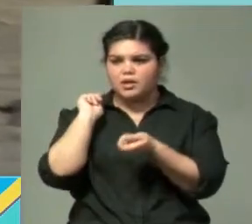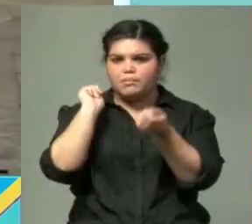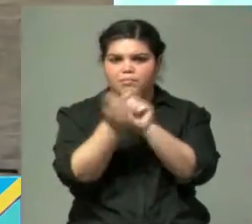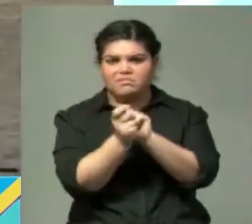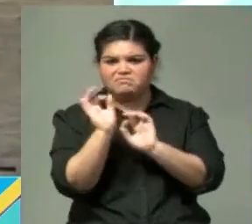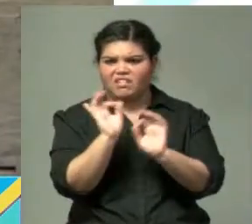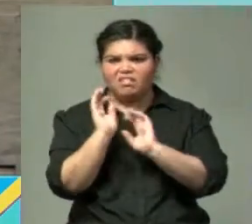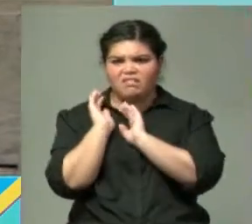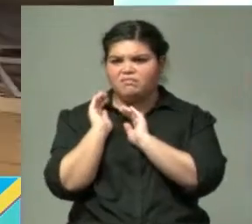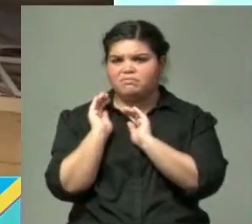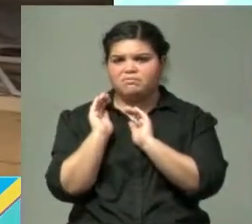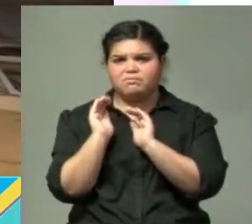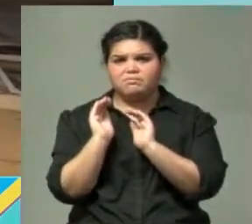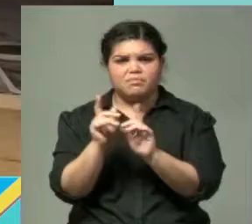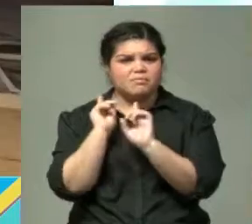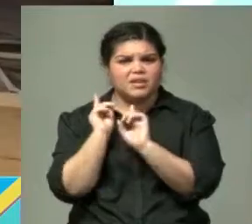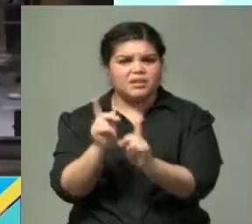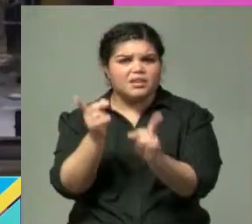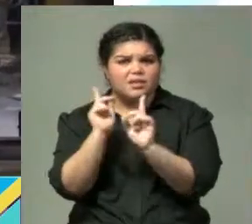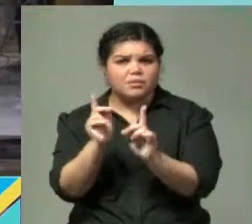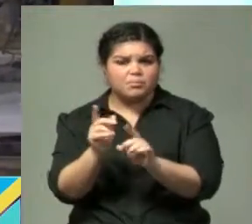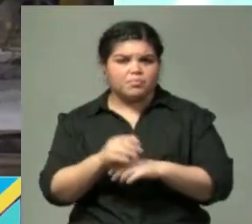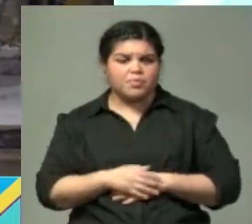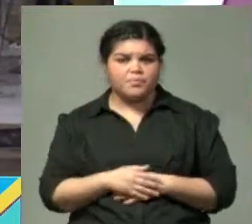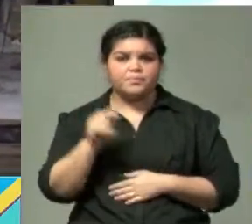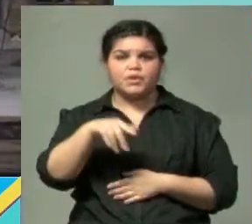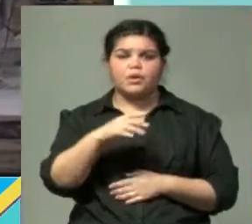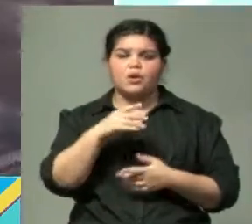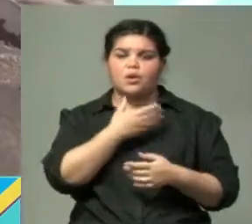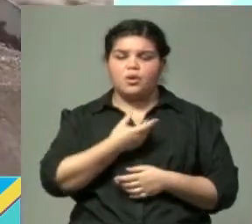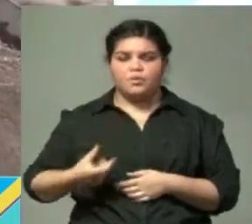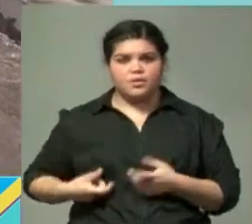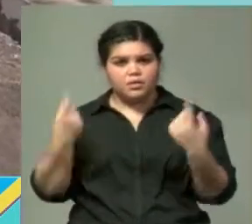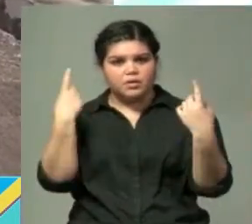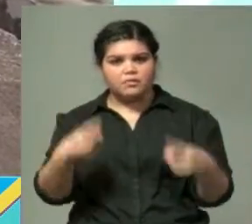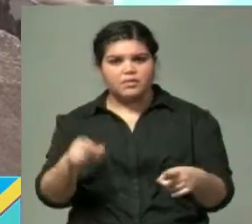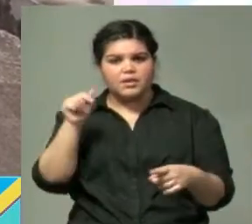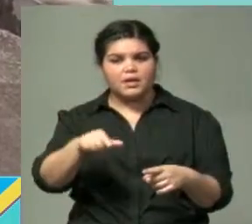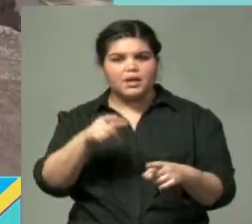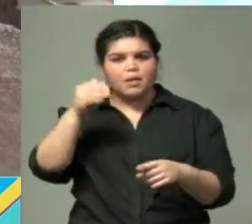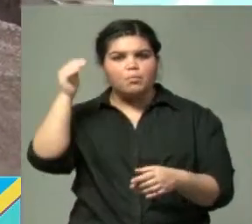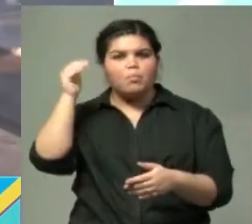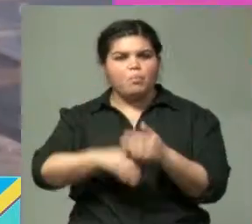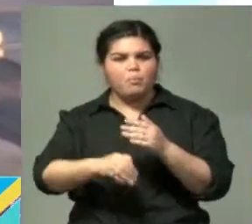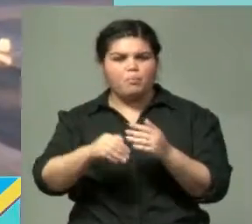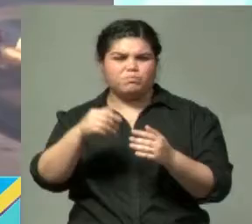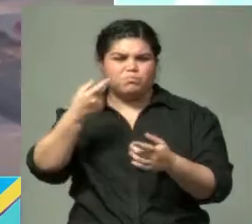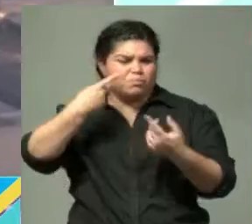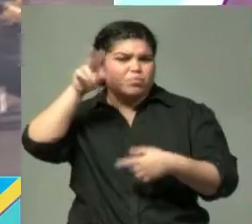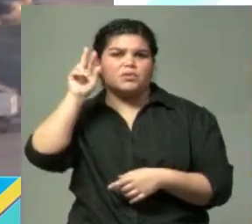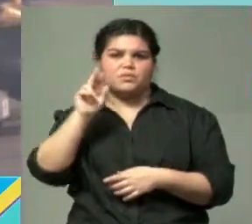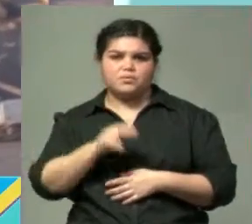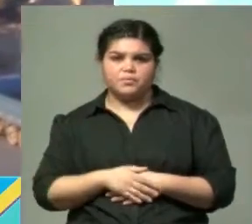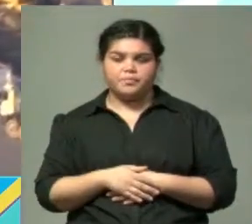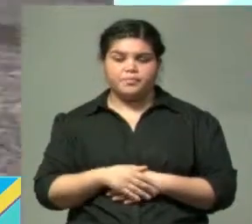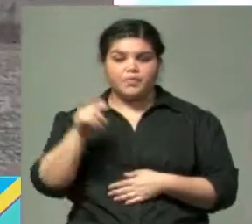han mantenido, los diferentes gobiernos las han mantenido, e incluso se han profundizado o intentan profundizarlas, ¿no? Nosotros tenemos